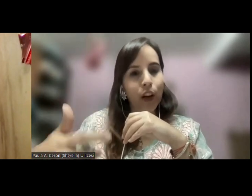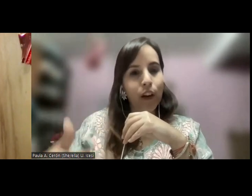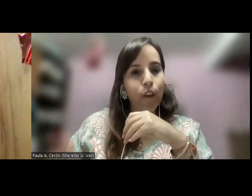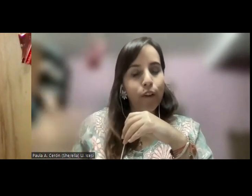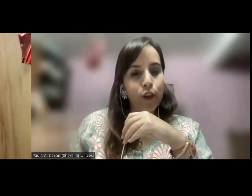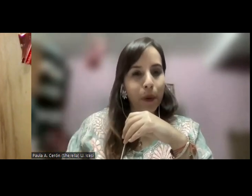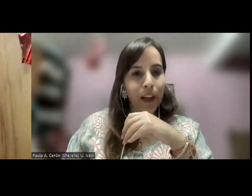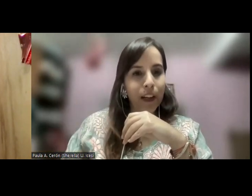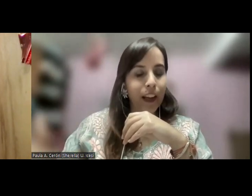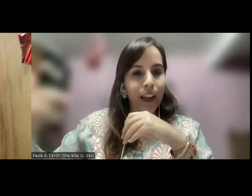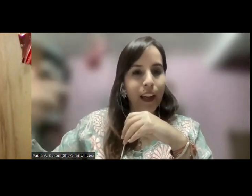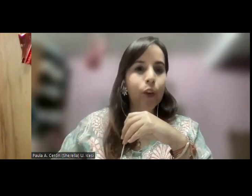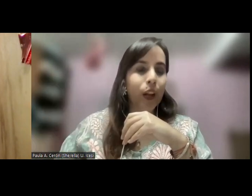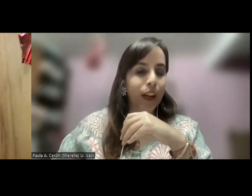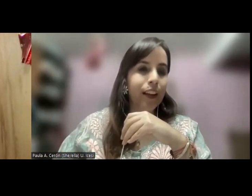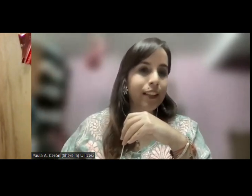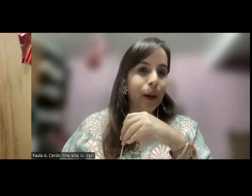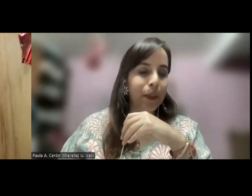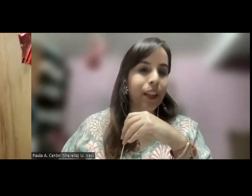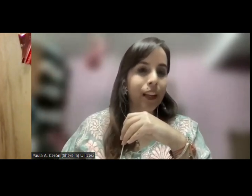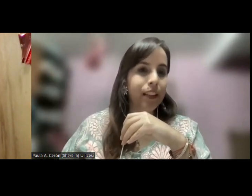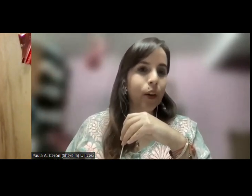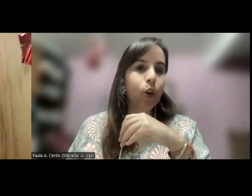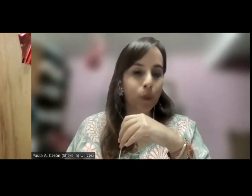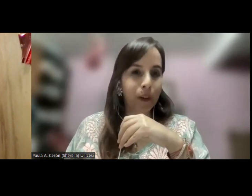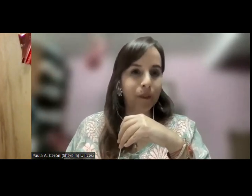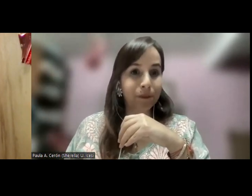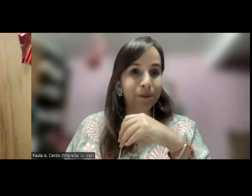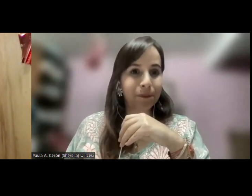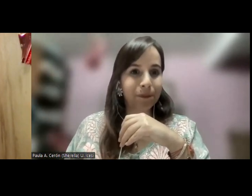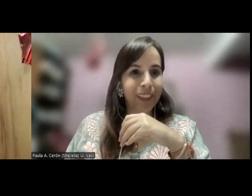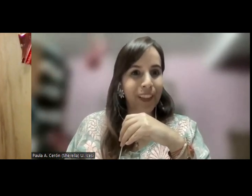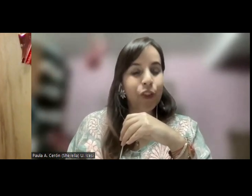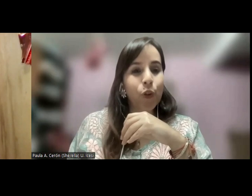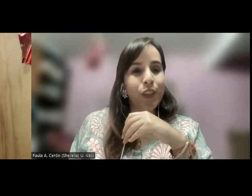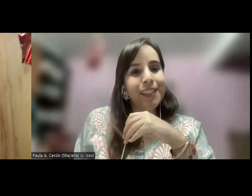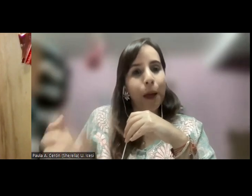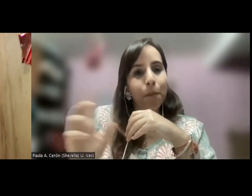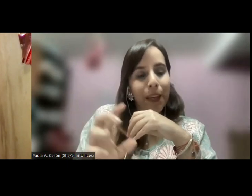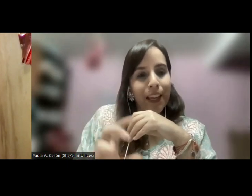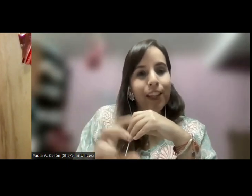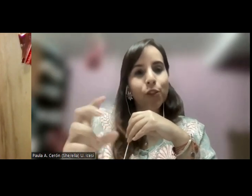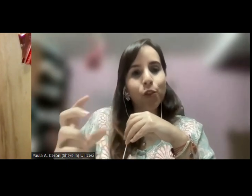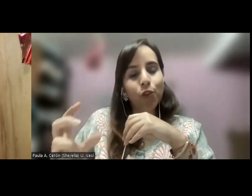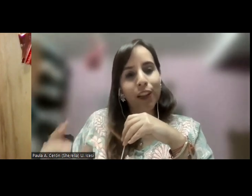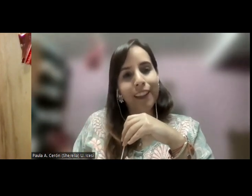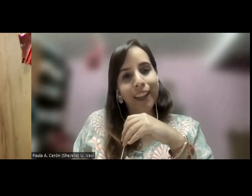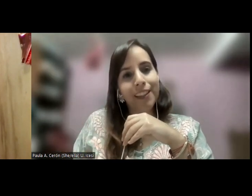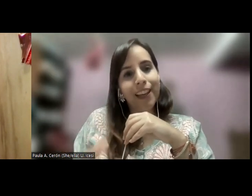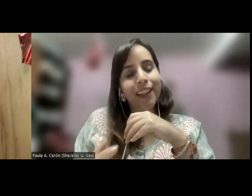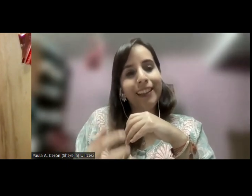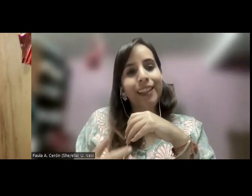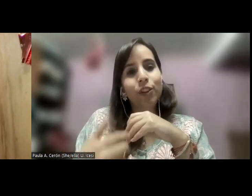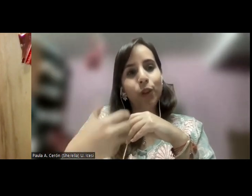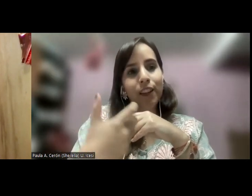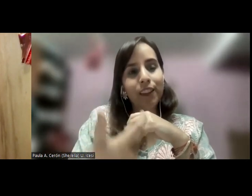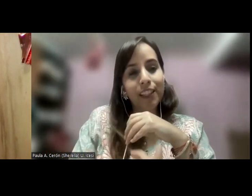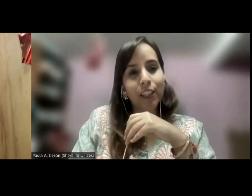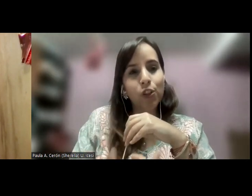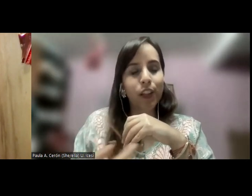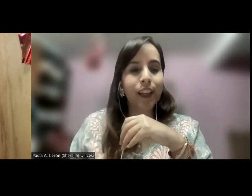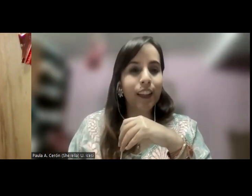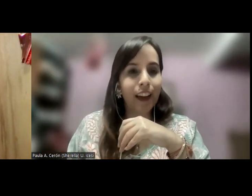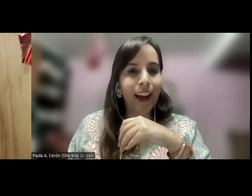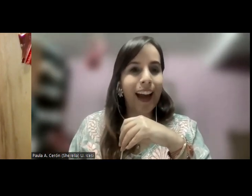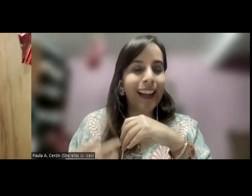tiene un trabajo formal en una de las capitales de Colombia entonces también eso nos anexa dentro de la